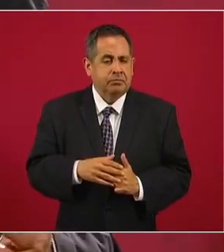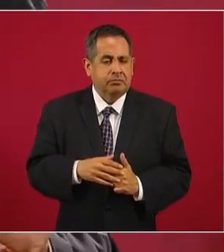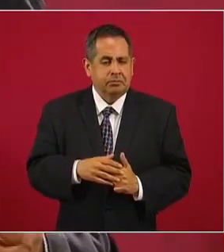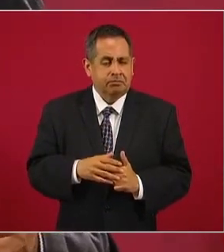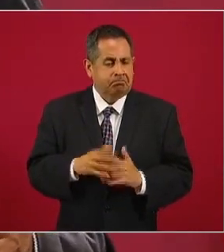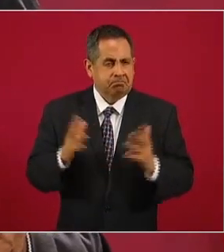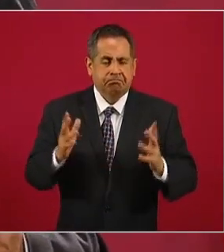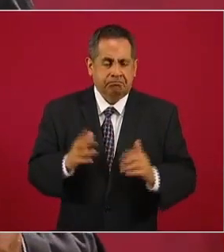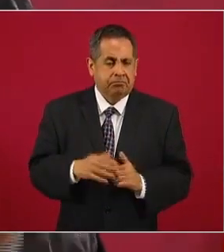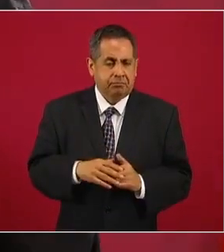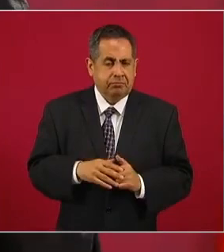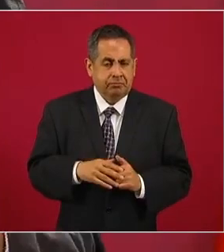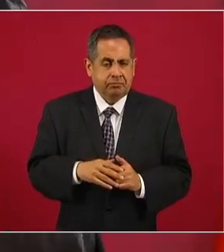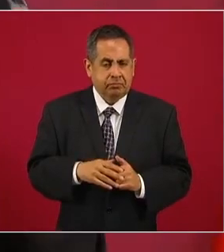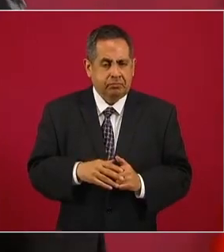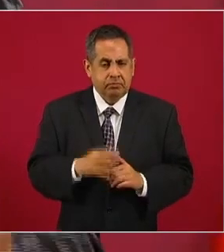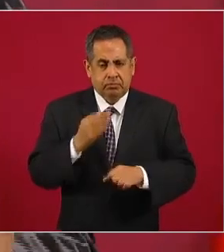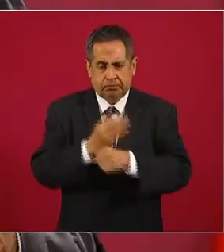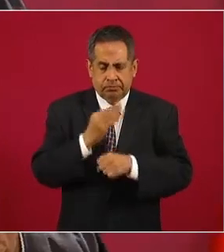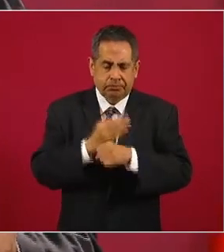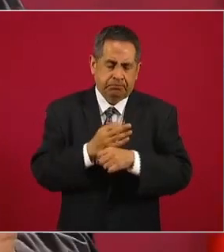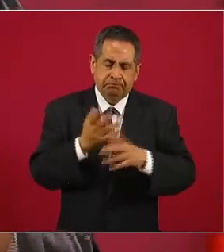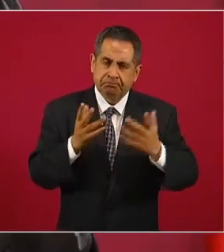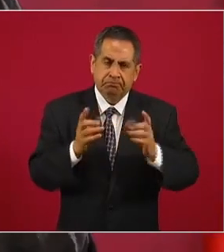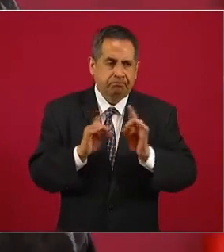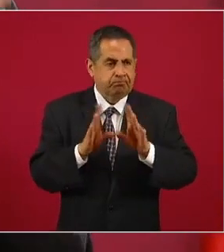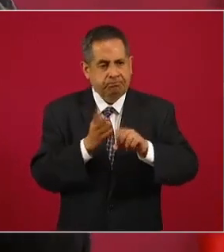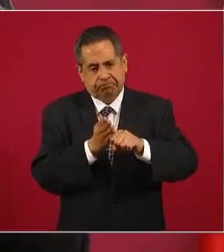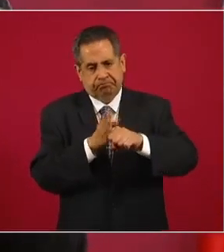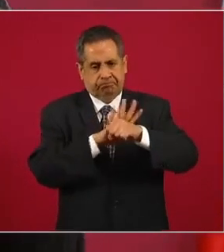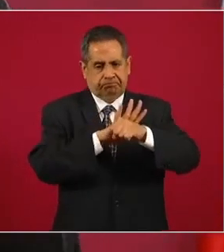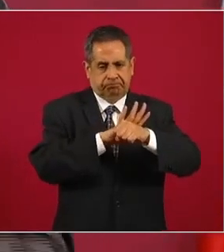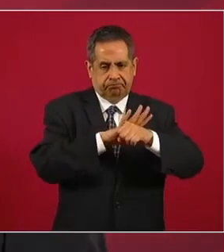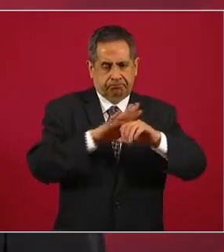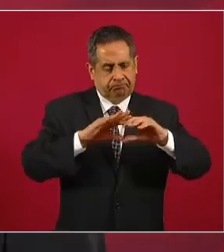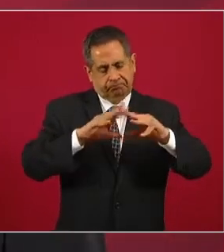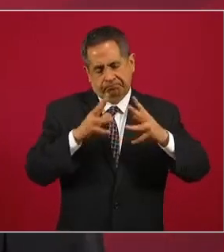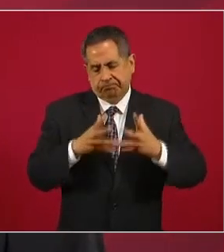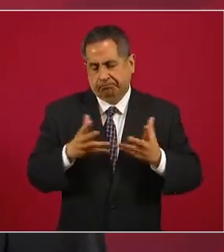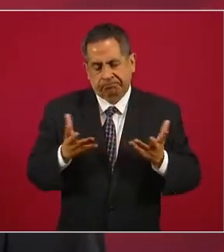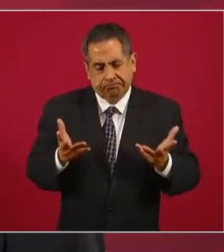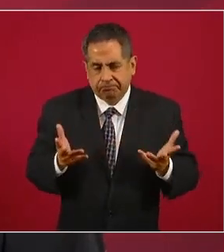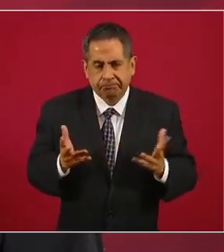Estamos padeciendo por la pandemia,